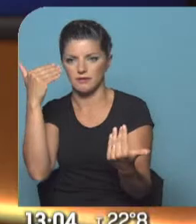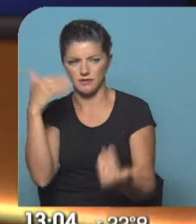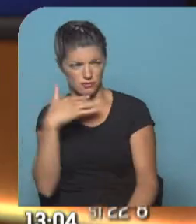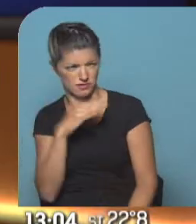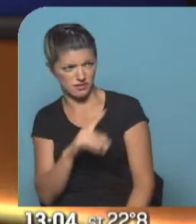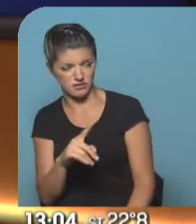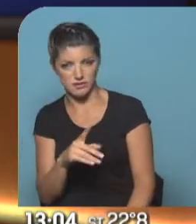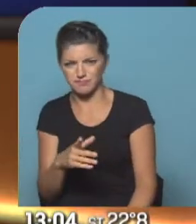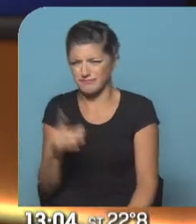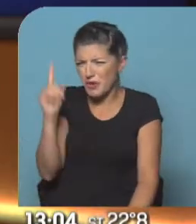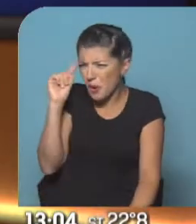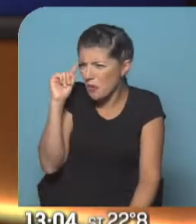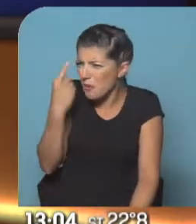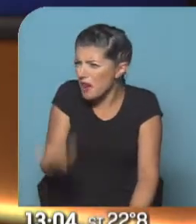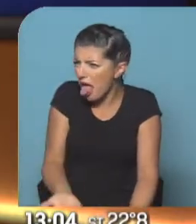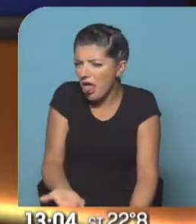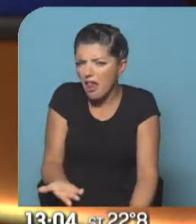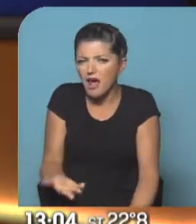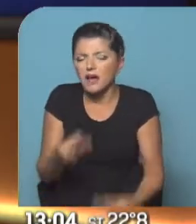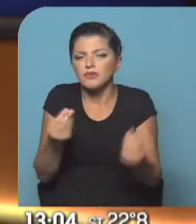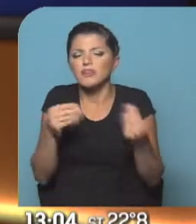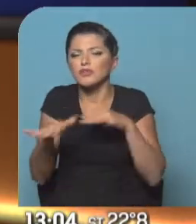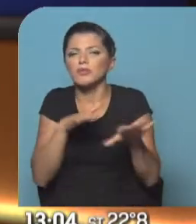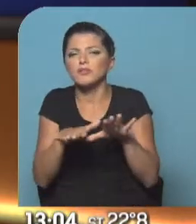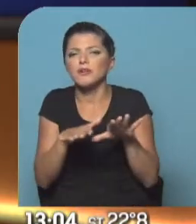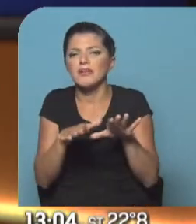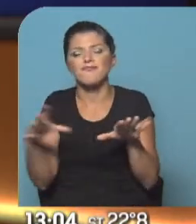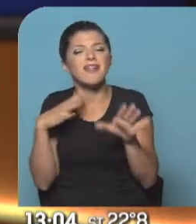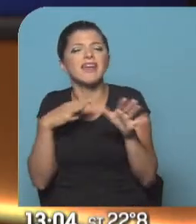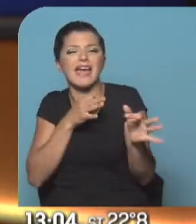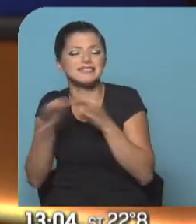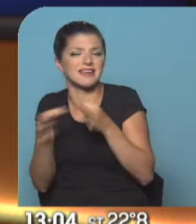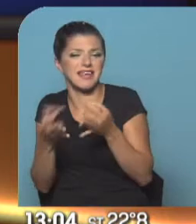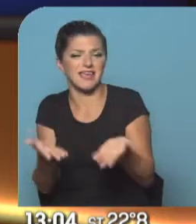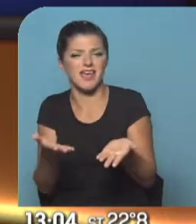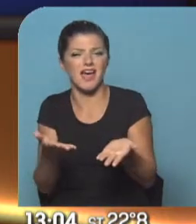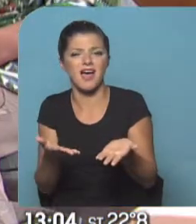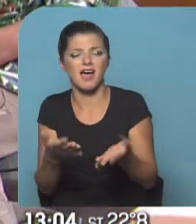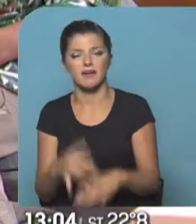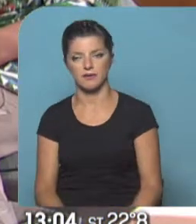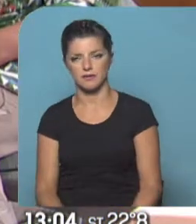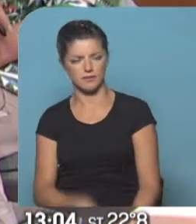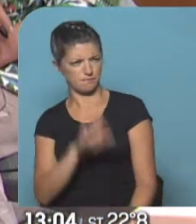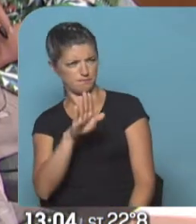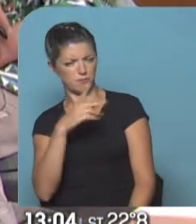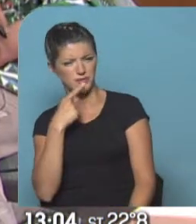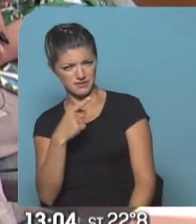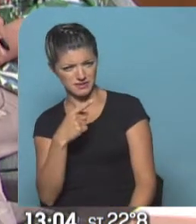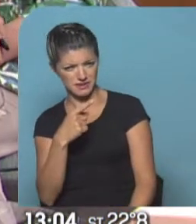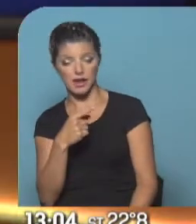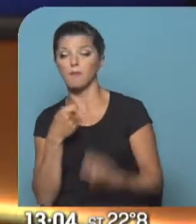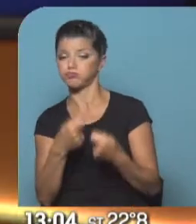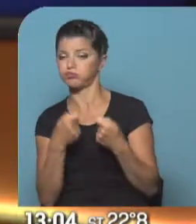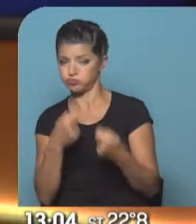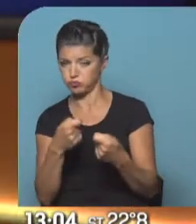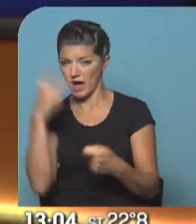Es una locura. A mí me parece que son reacciones más intempestivas que como una estrategia clara a donde quiera ir. ¿Pero vos decís que le dictaron a Hariri lo que tenía que decir? Yo creo que no está